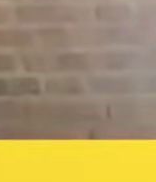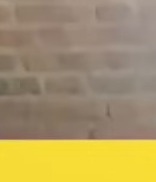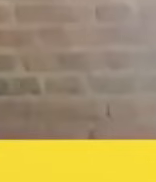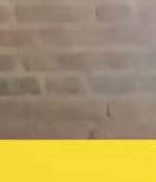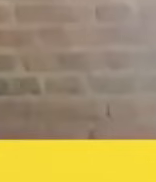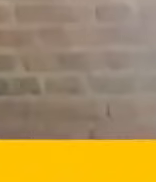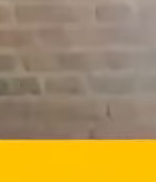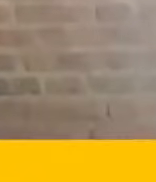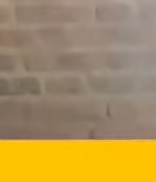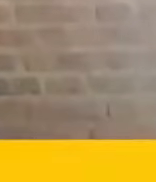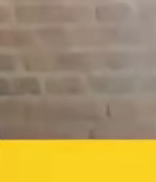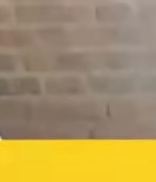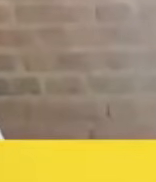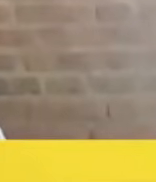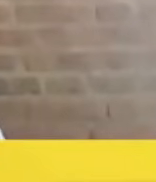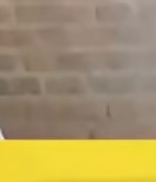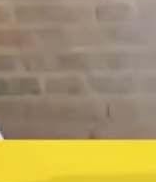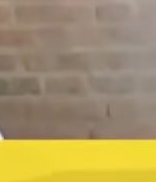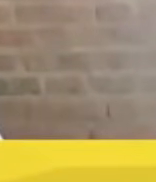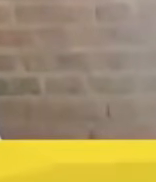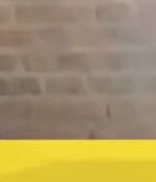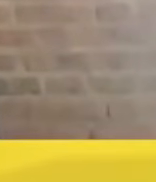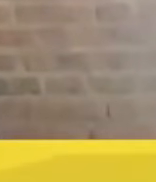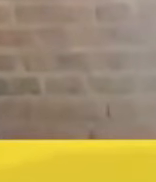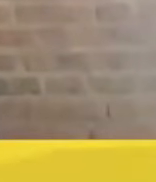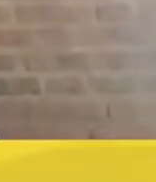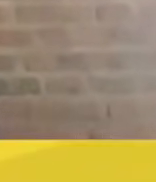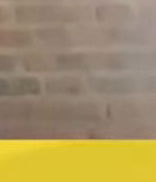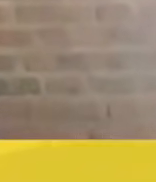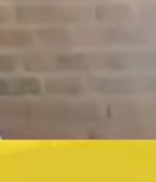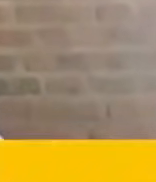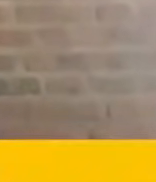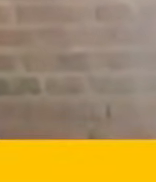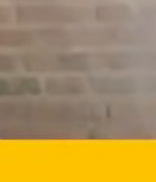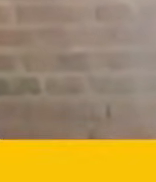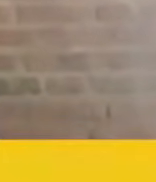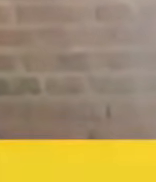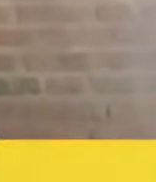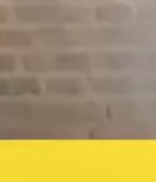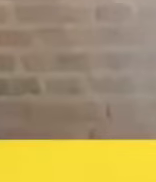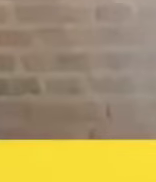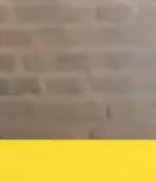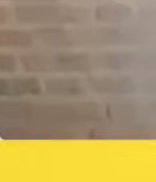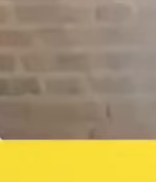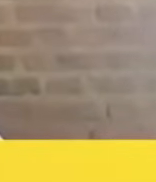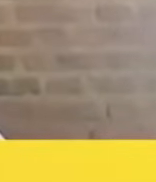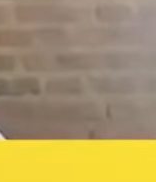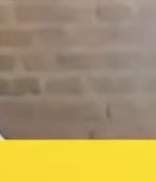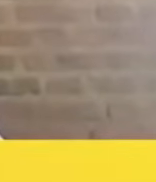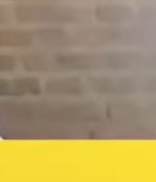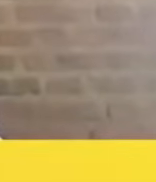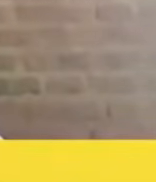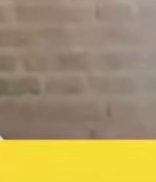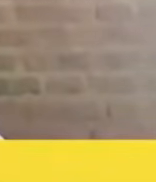un jubilado que solo busca tener alimento fresco, que solo busca tener una nutrición adecuada a su edad y a su necesidad de su